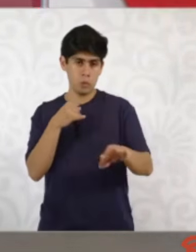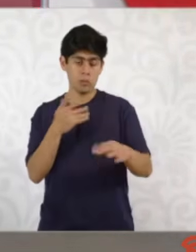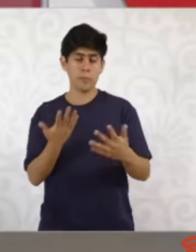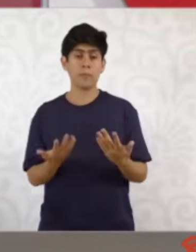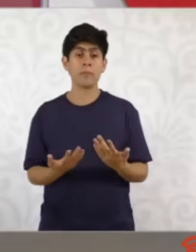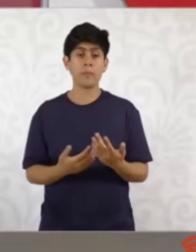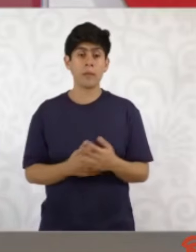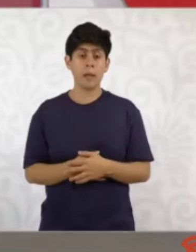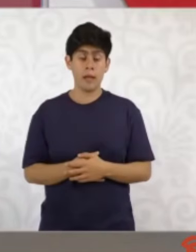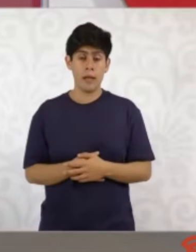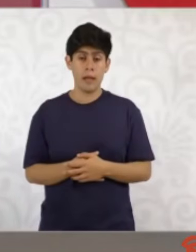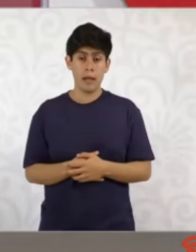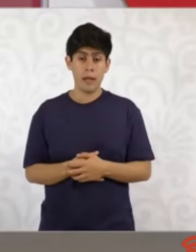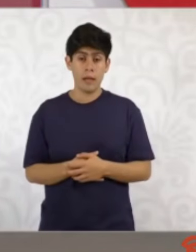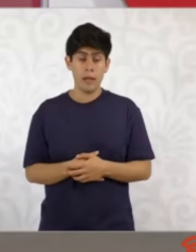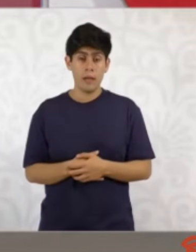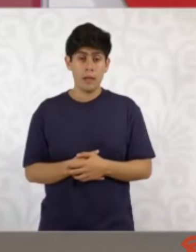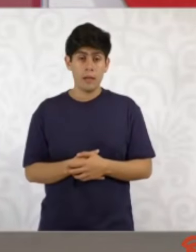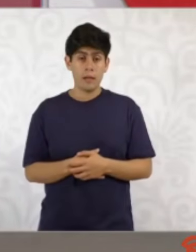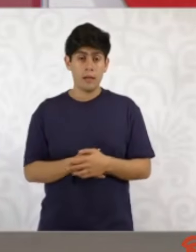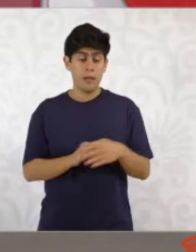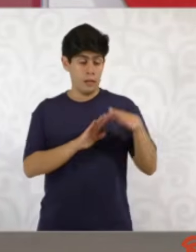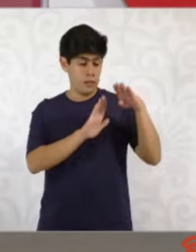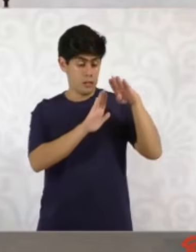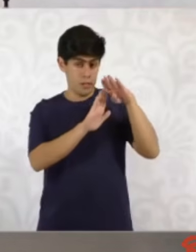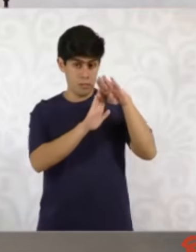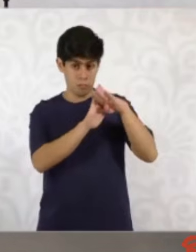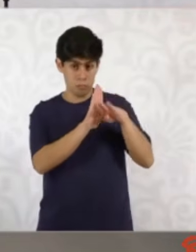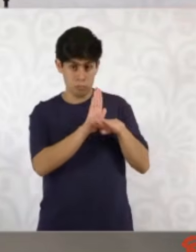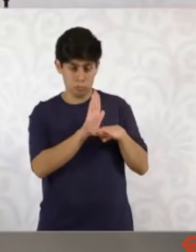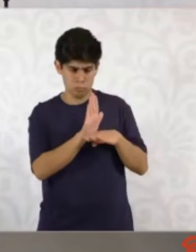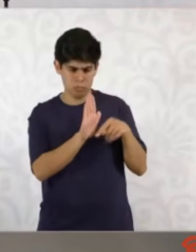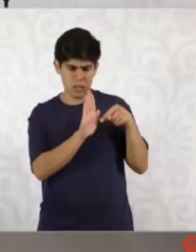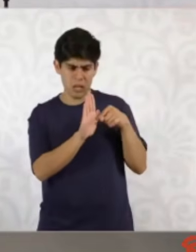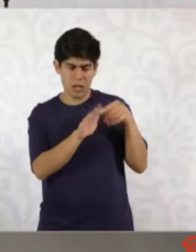lineamientos aplicarán para diferentes medios. Vale la pena aclarar